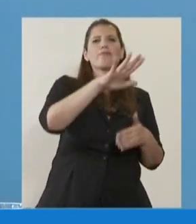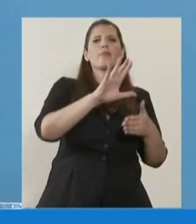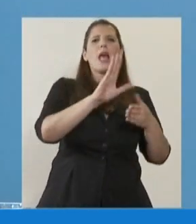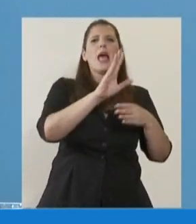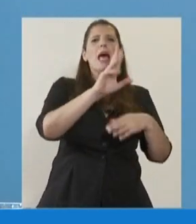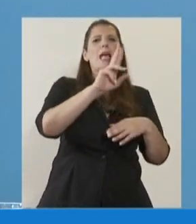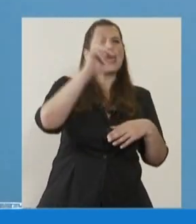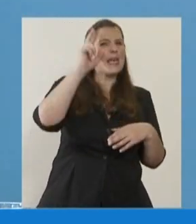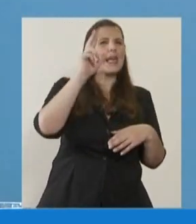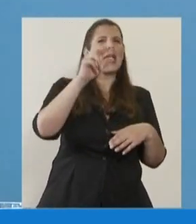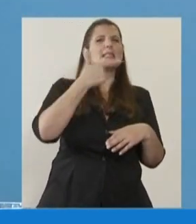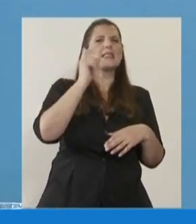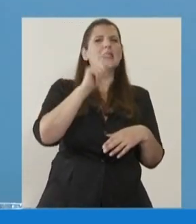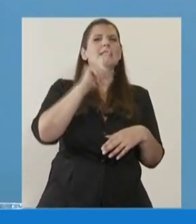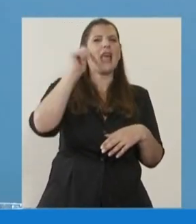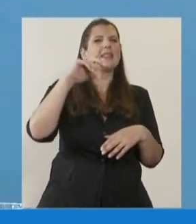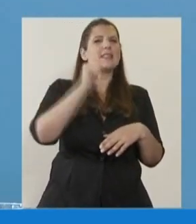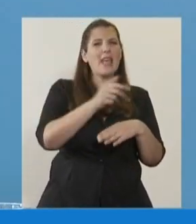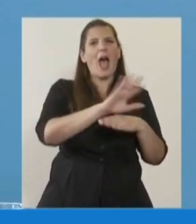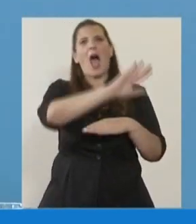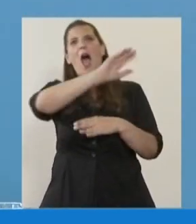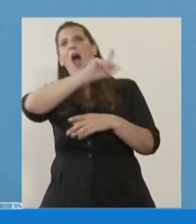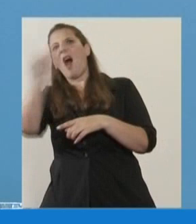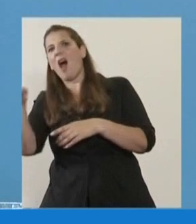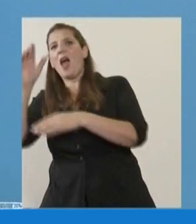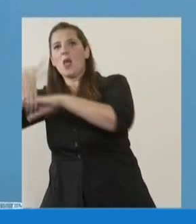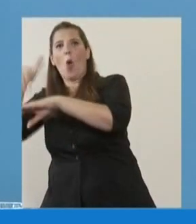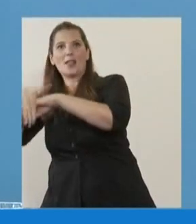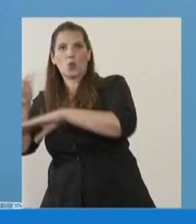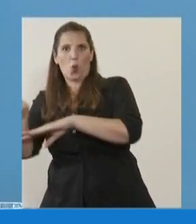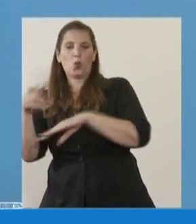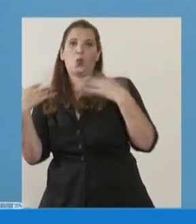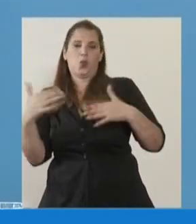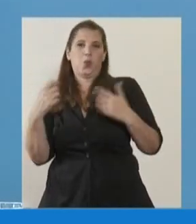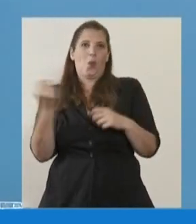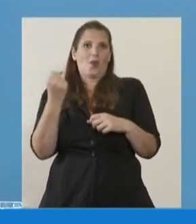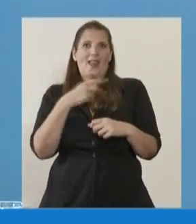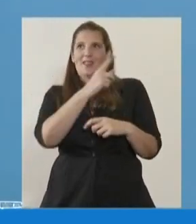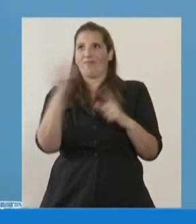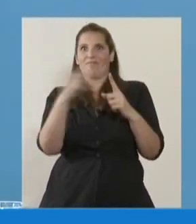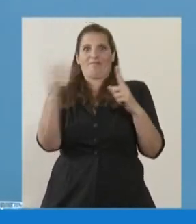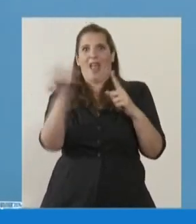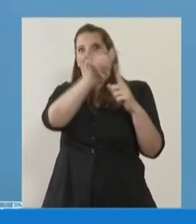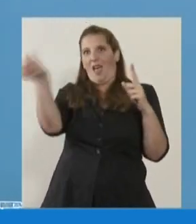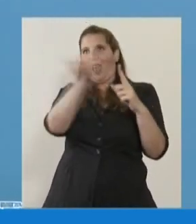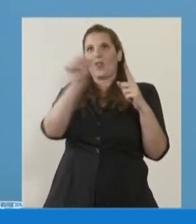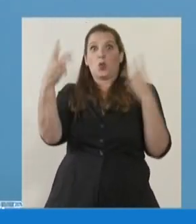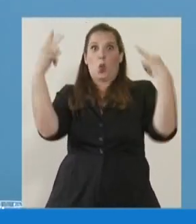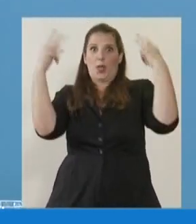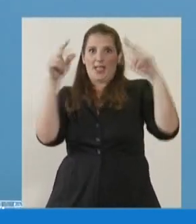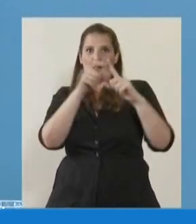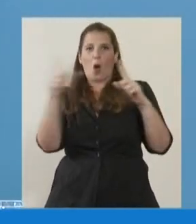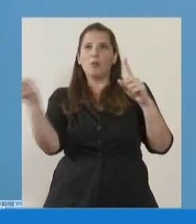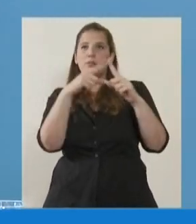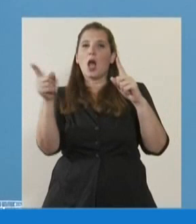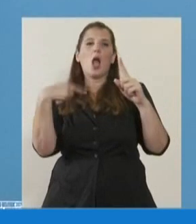con 2 frecuencias semanales, ¿sí? Que es una ruta muy importante también para el tráfico turístico y también una